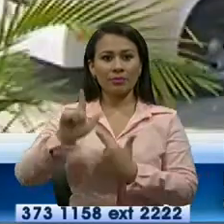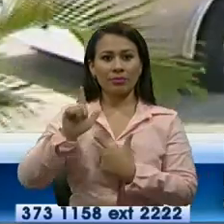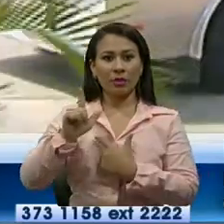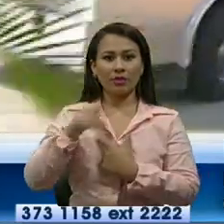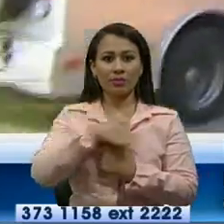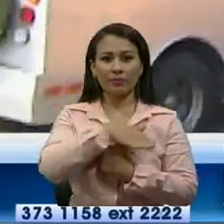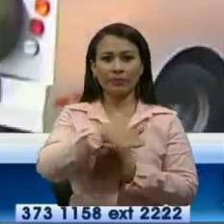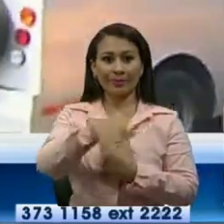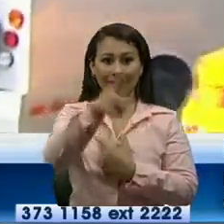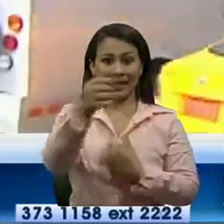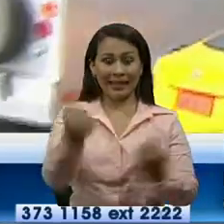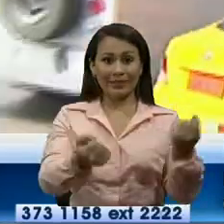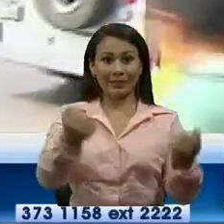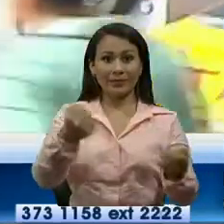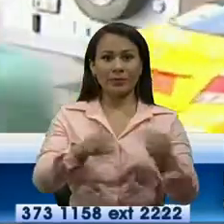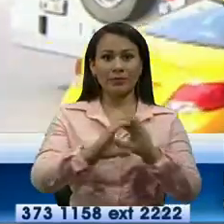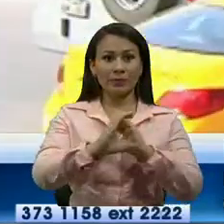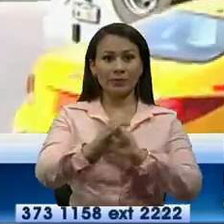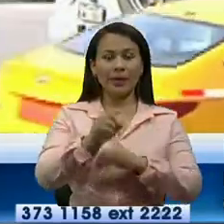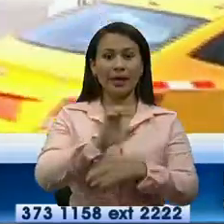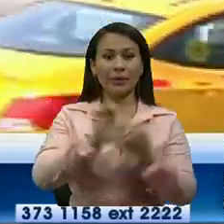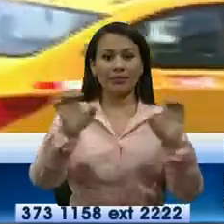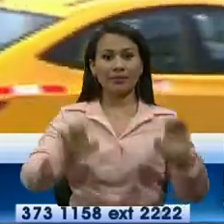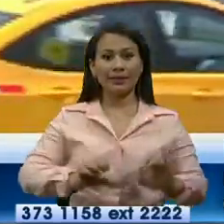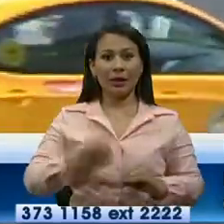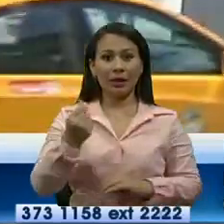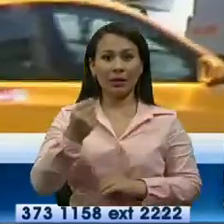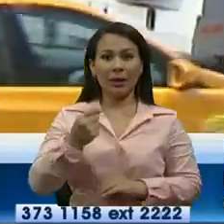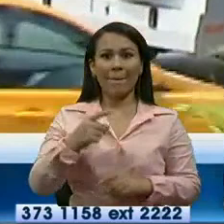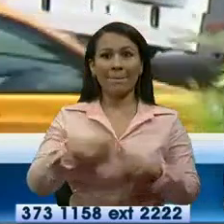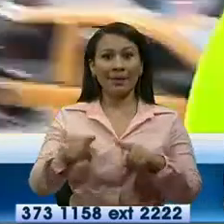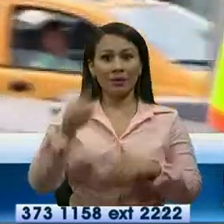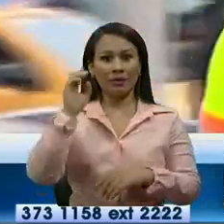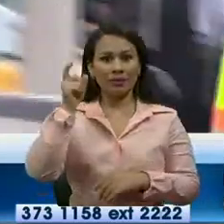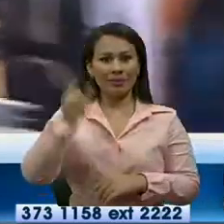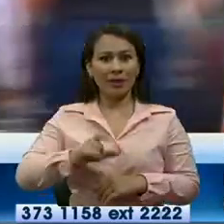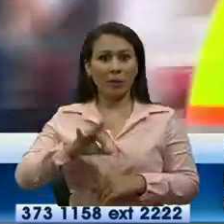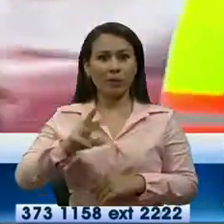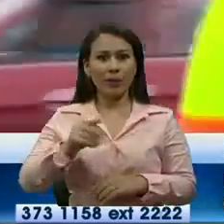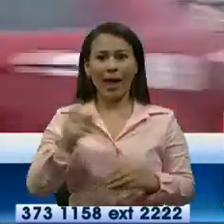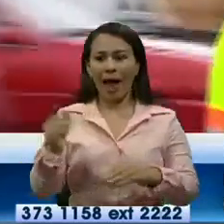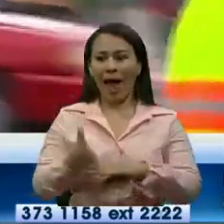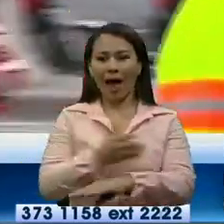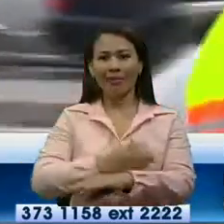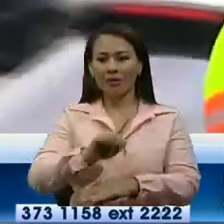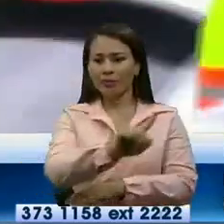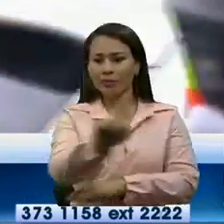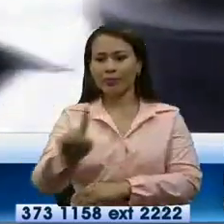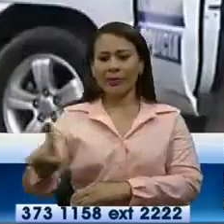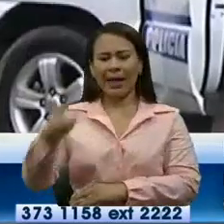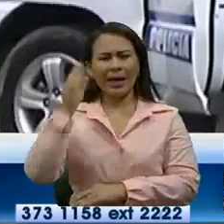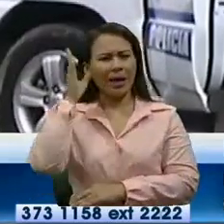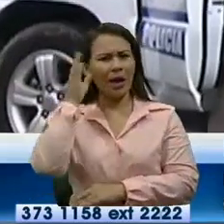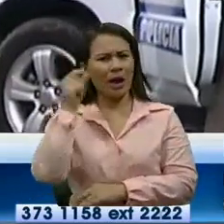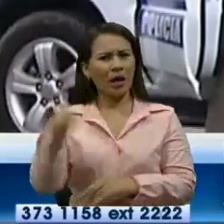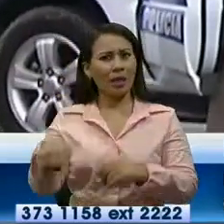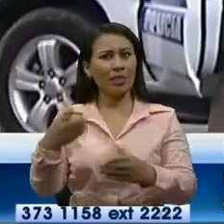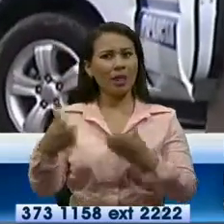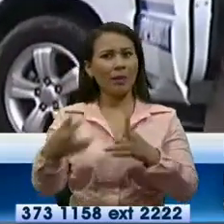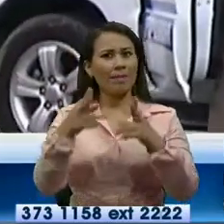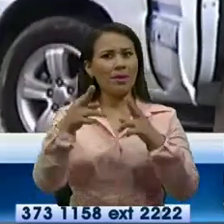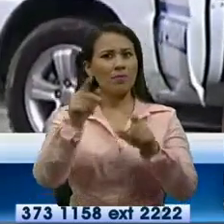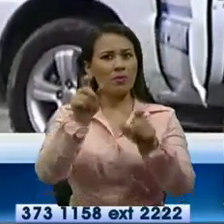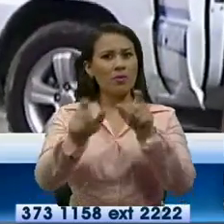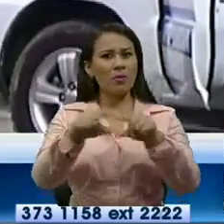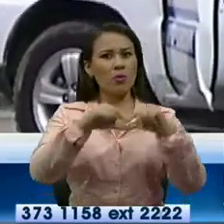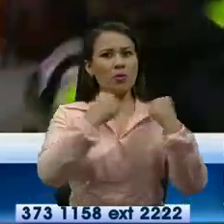encargada del traslado de valores, pero los delincuentes se adelantaron. La policía investiga la relación que este caso pueda tener con